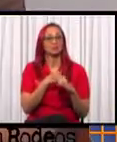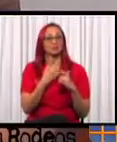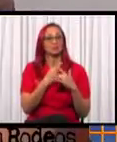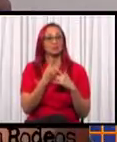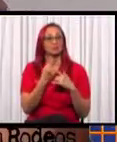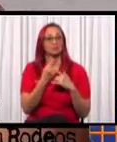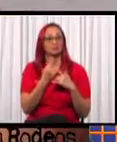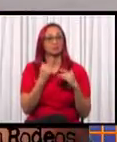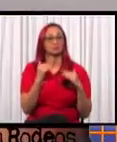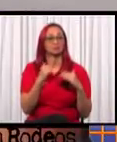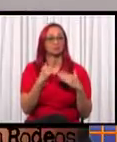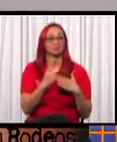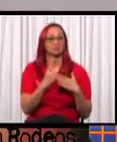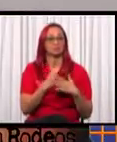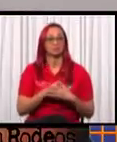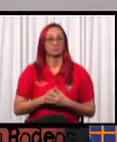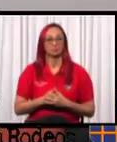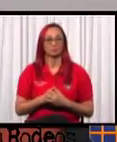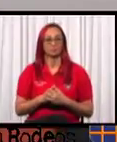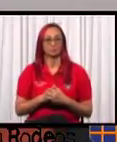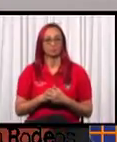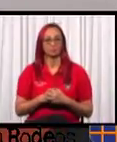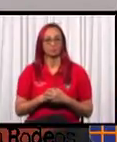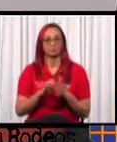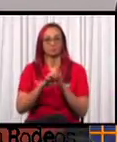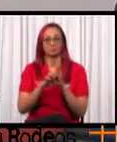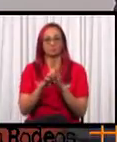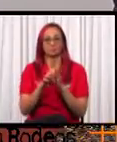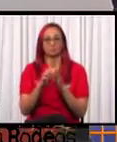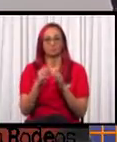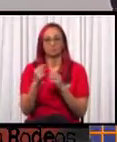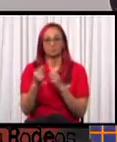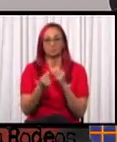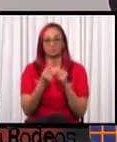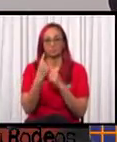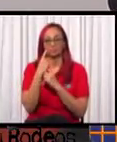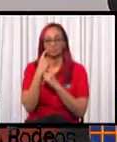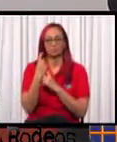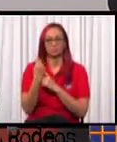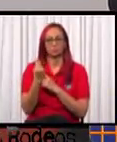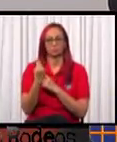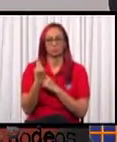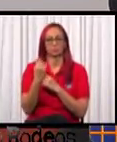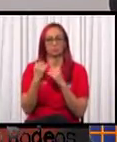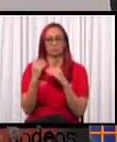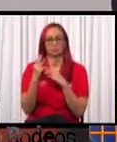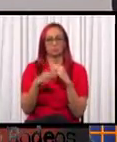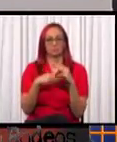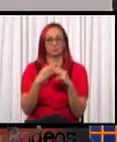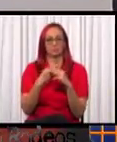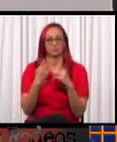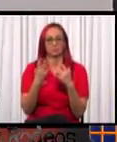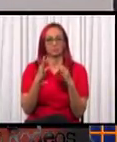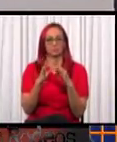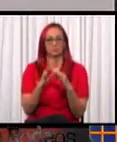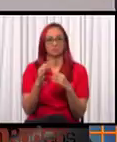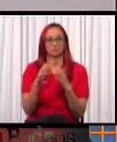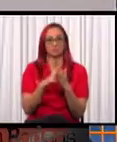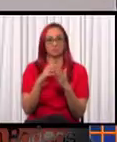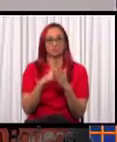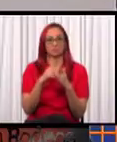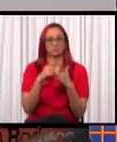subsidiados. Y son precios subsidiados porque a nivel mundial lo que sobra de arroz es lo que se